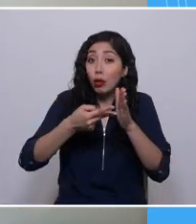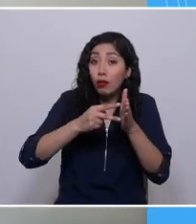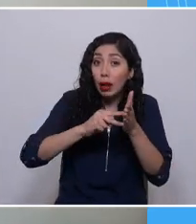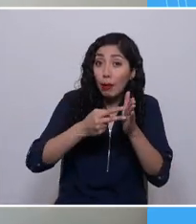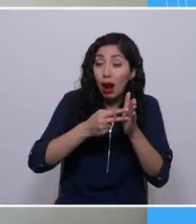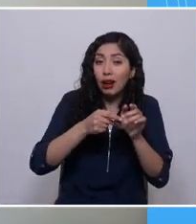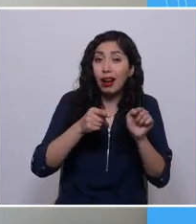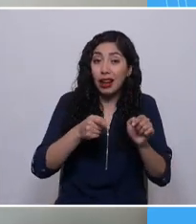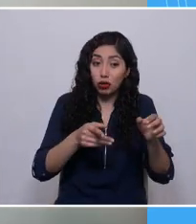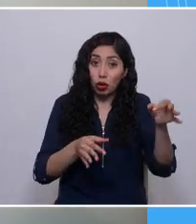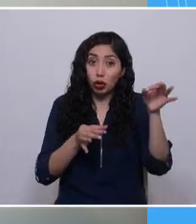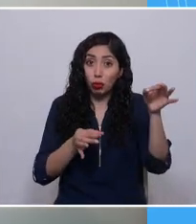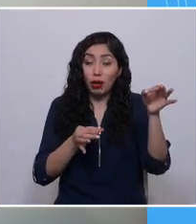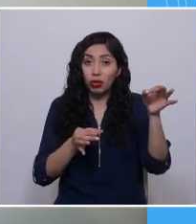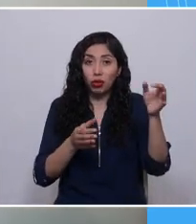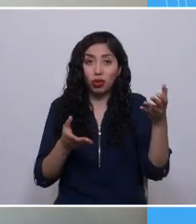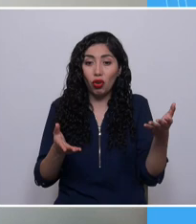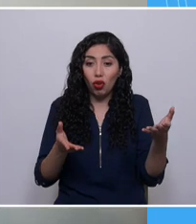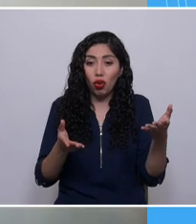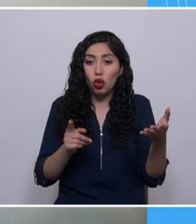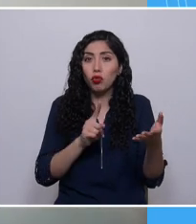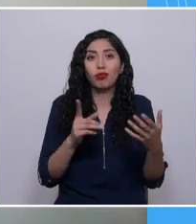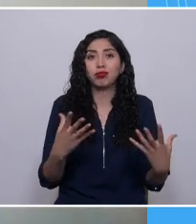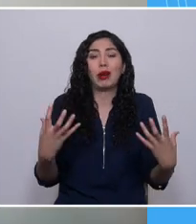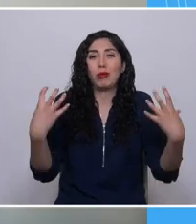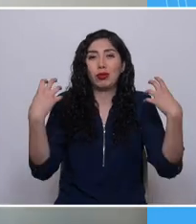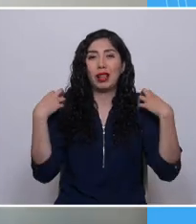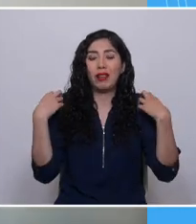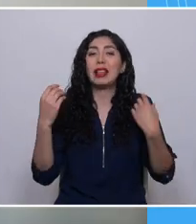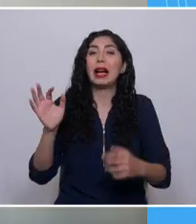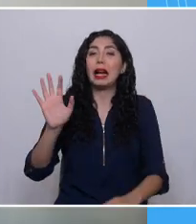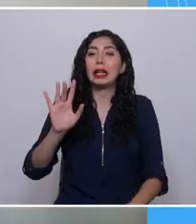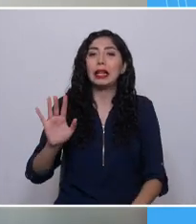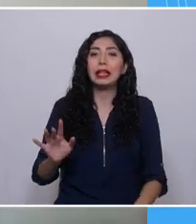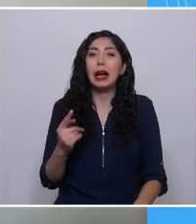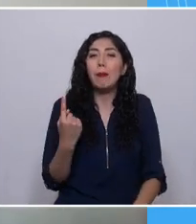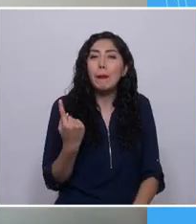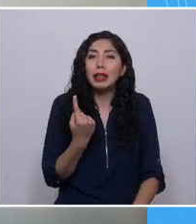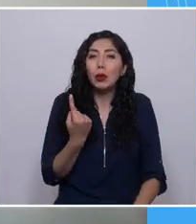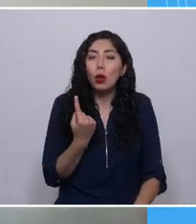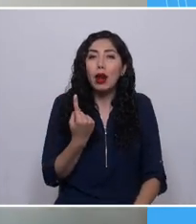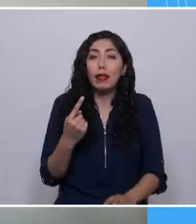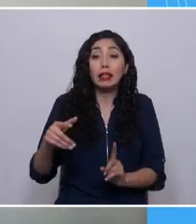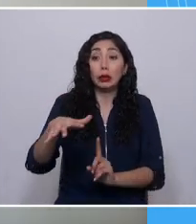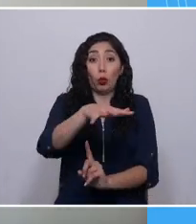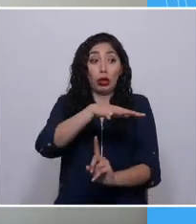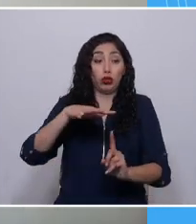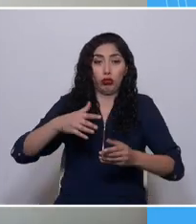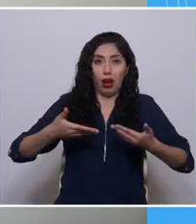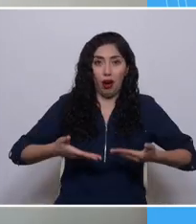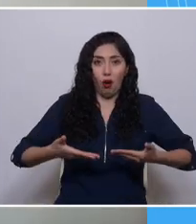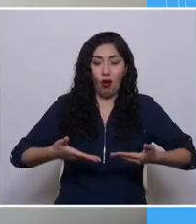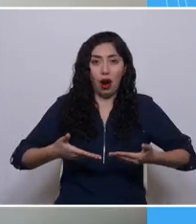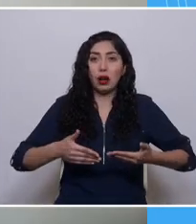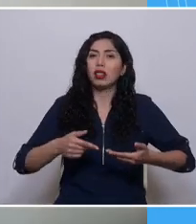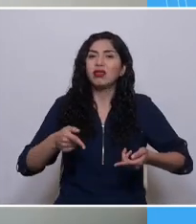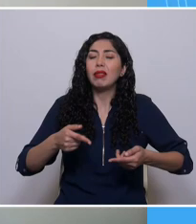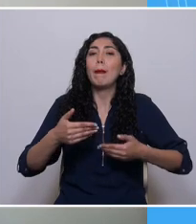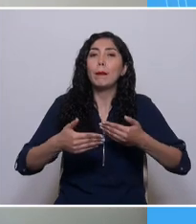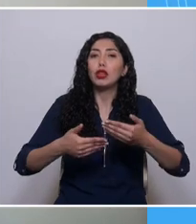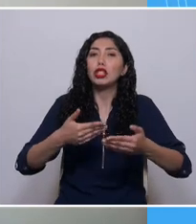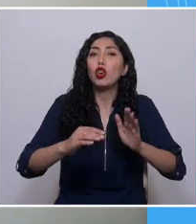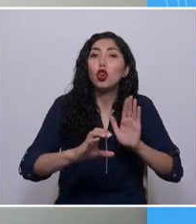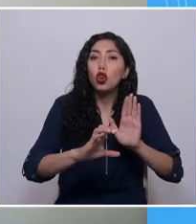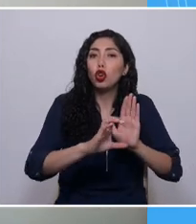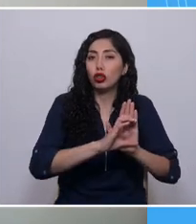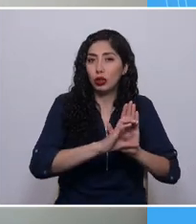fueron pensados ni se hacen cargo de las características particulares del escenario en que estamos, que es un proceso constituyente seguido